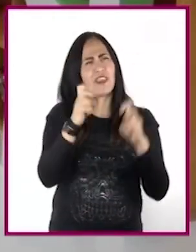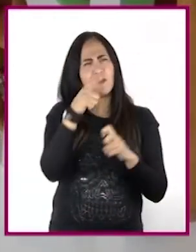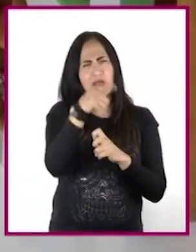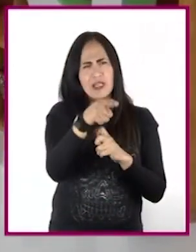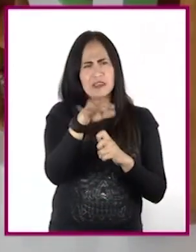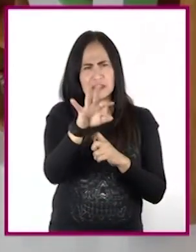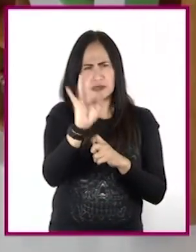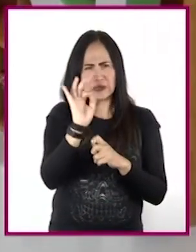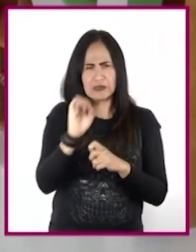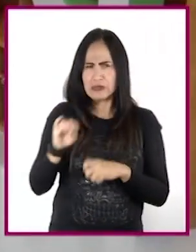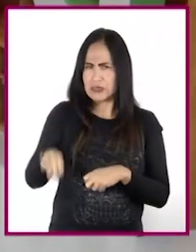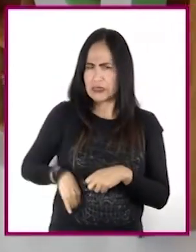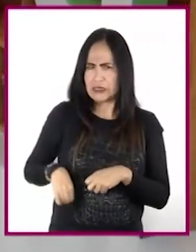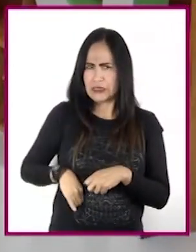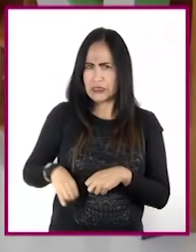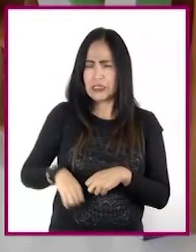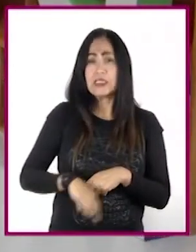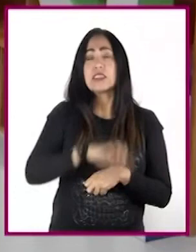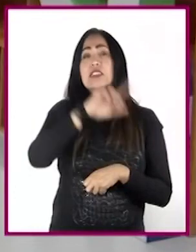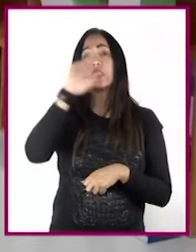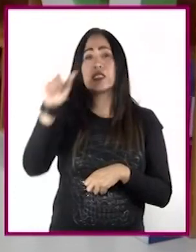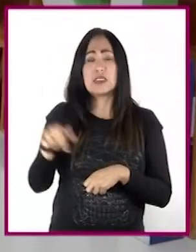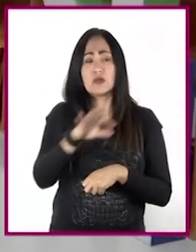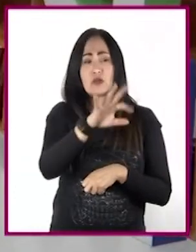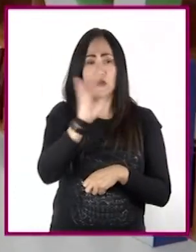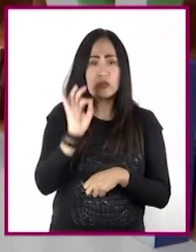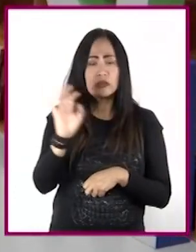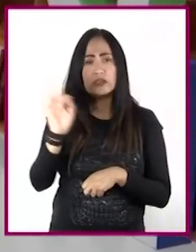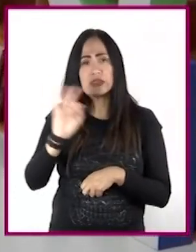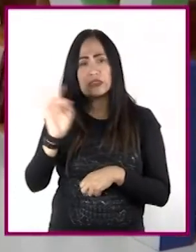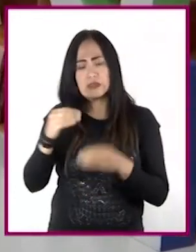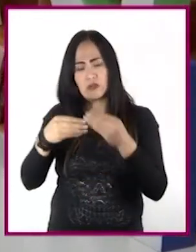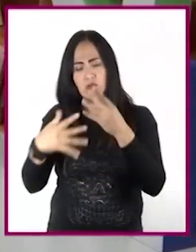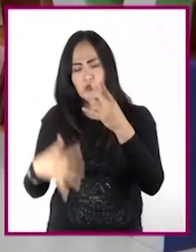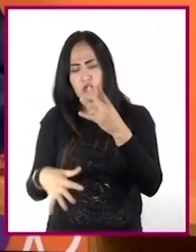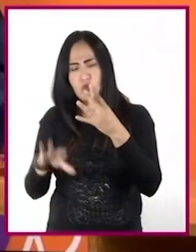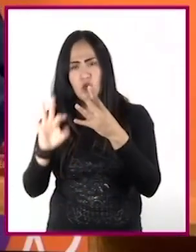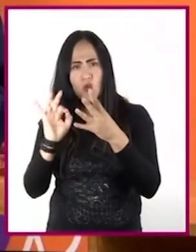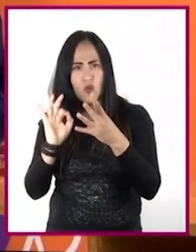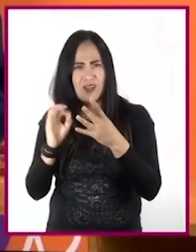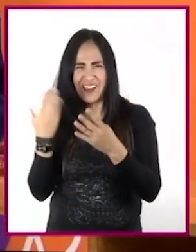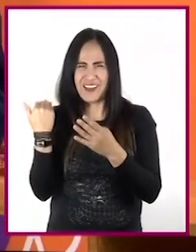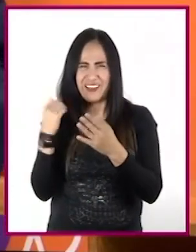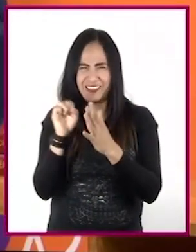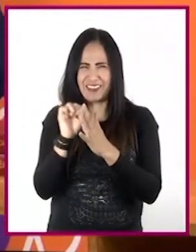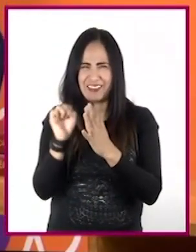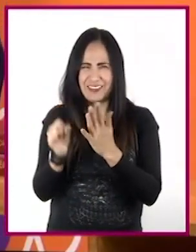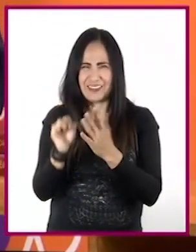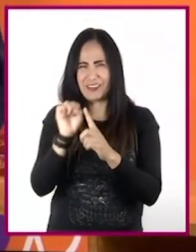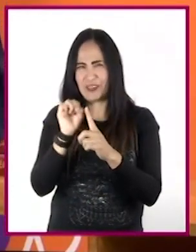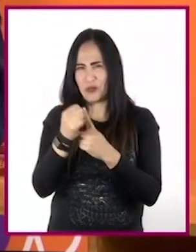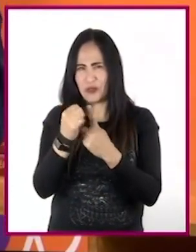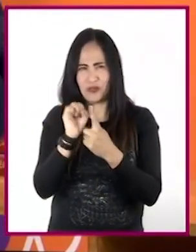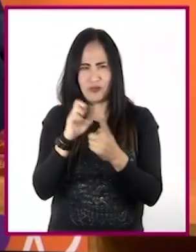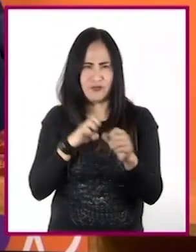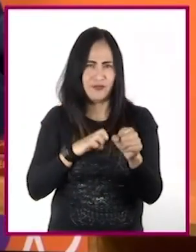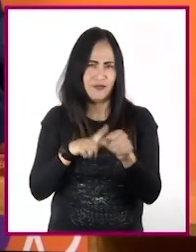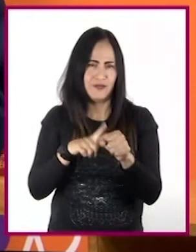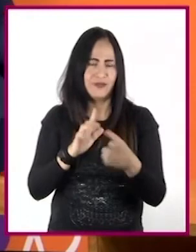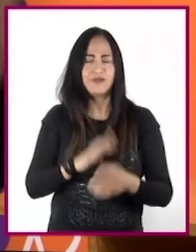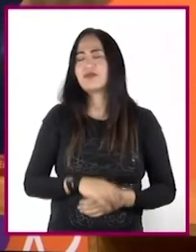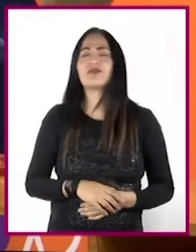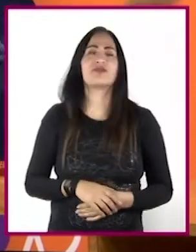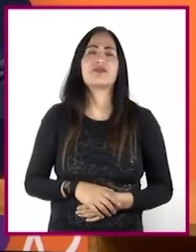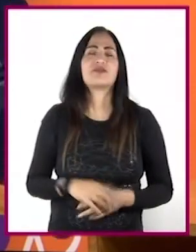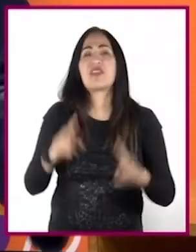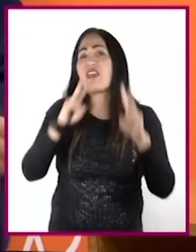interesa, podemos dirigirlo a alguna situación específica como acabamos de ver. Finalmente, el